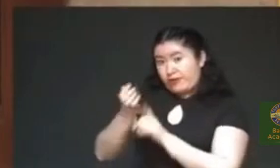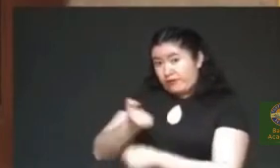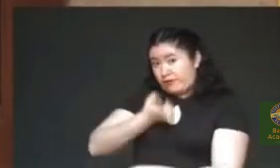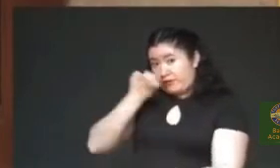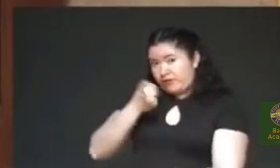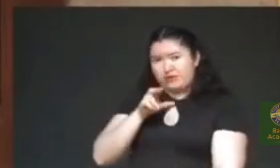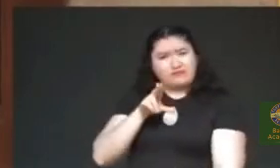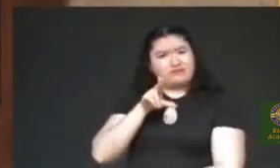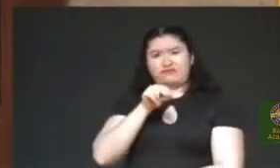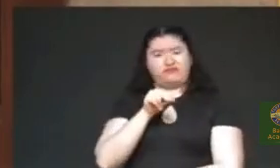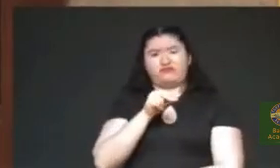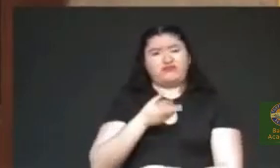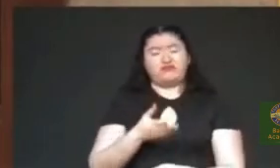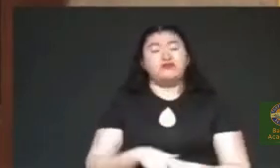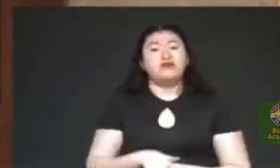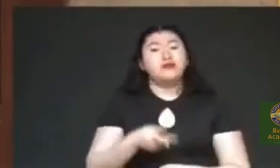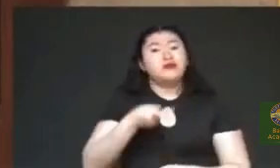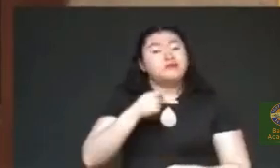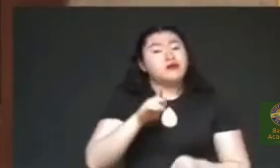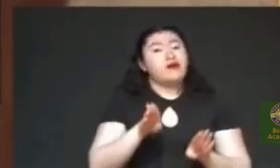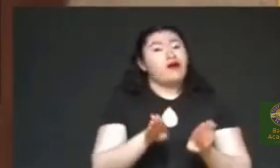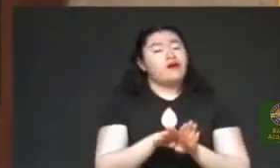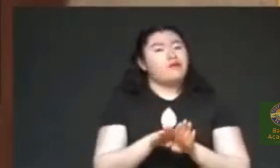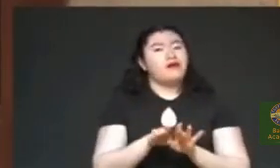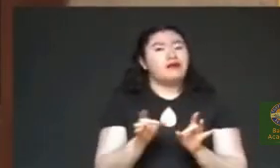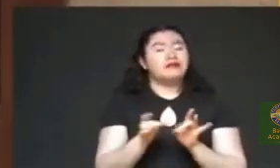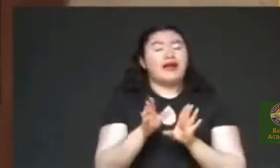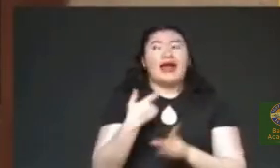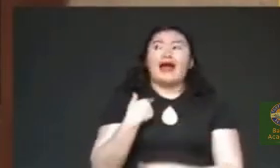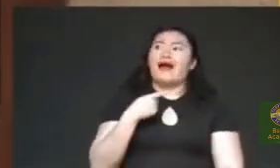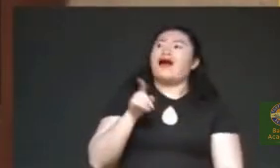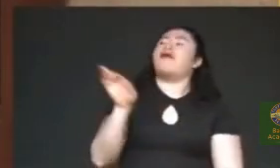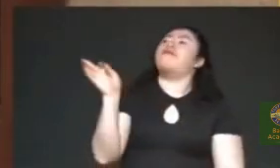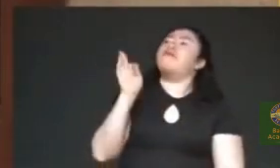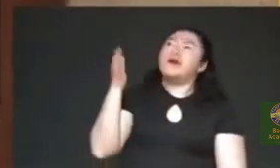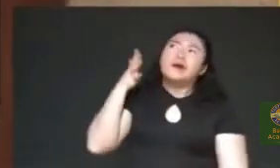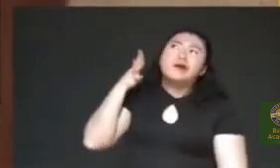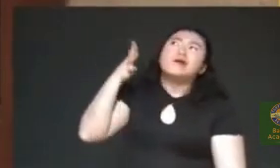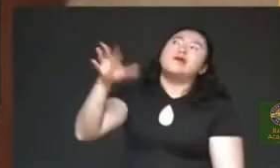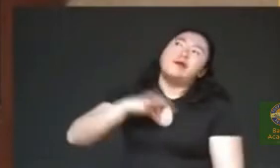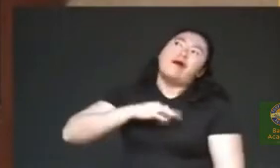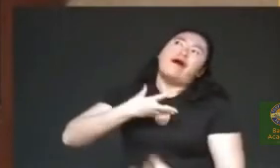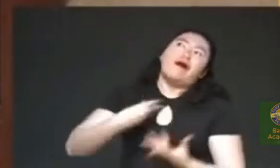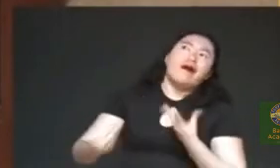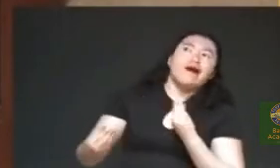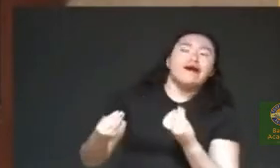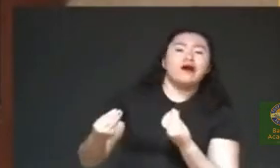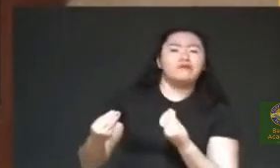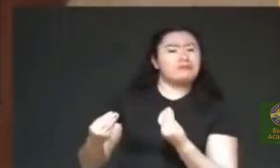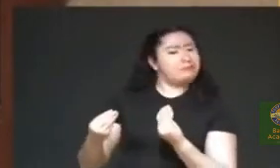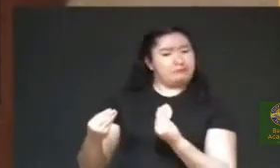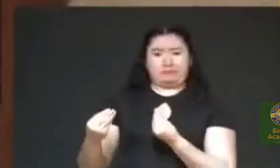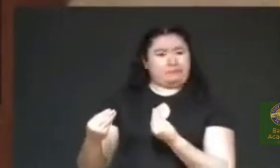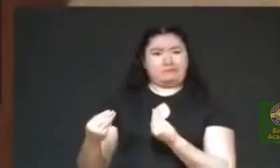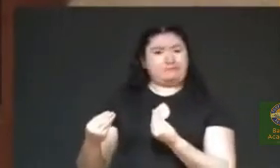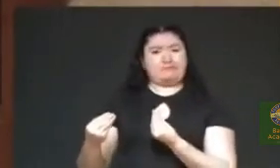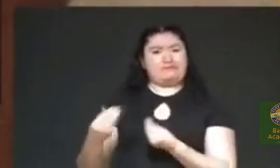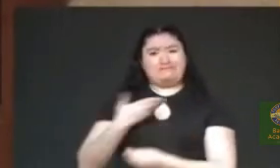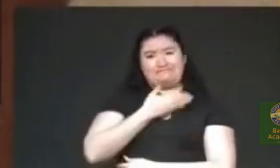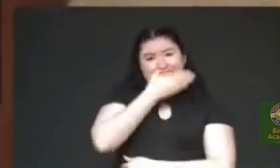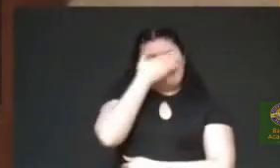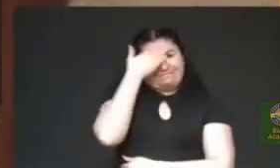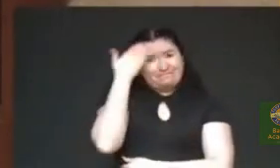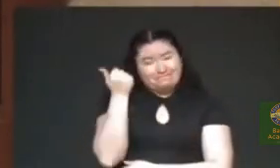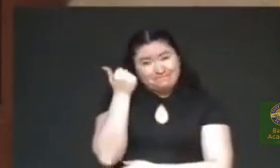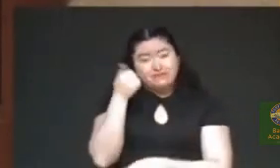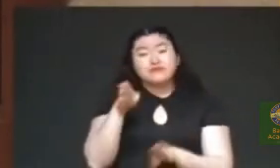supuso que iba a haber una pandemia con este tipo de consideraciones. Entonces, se está tomando las